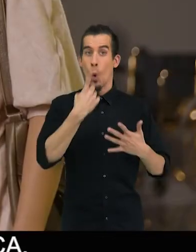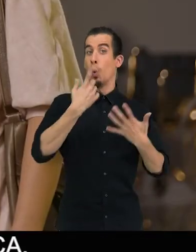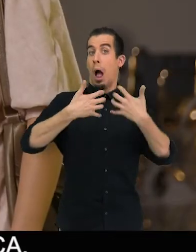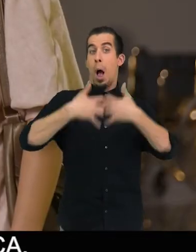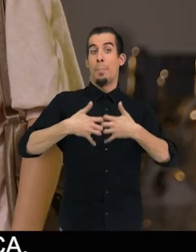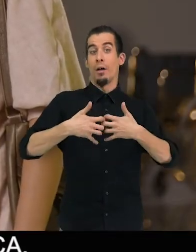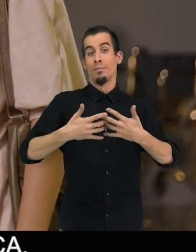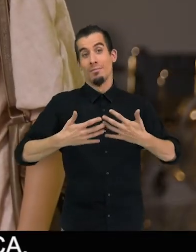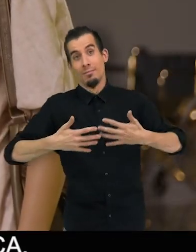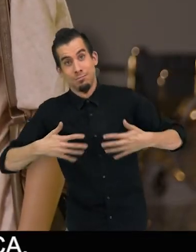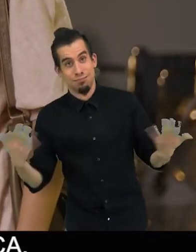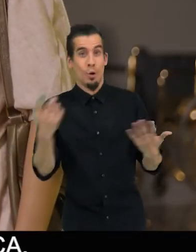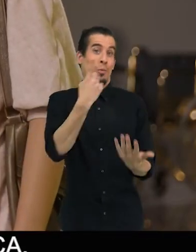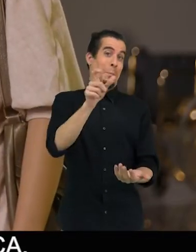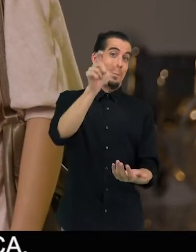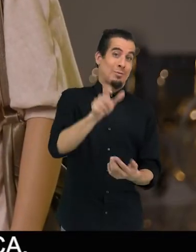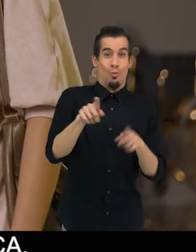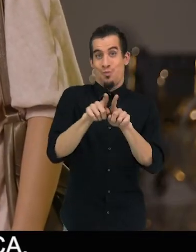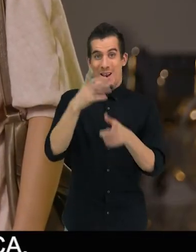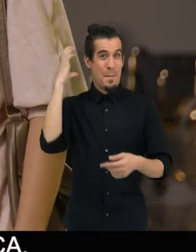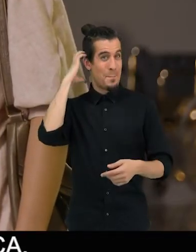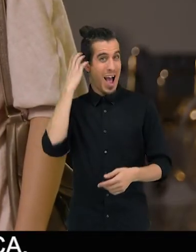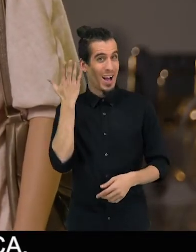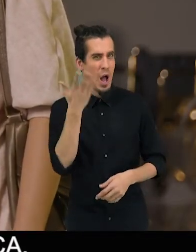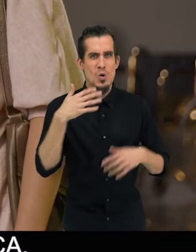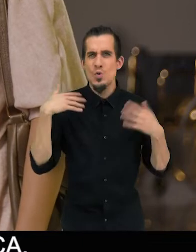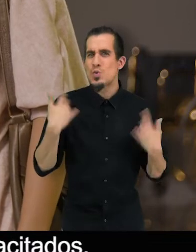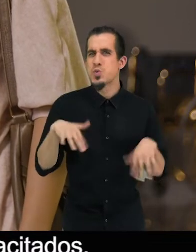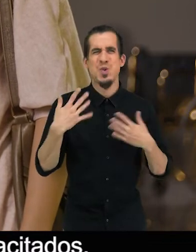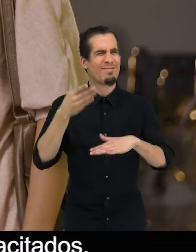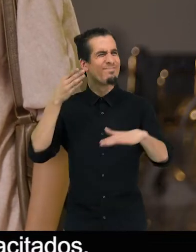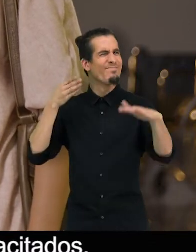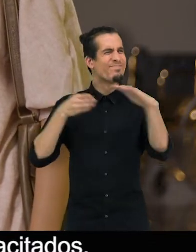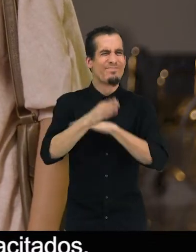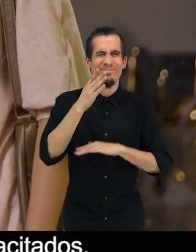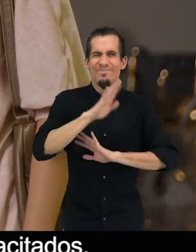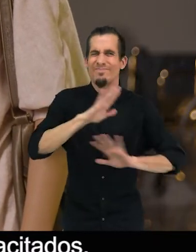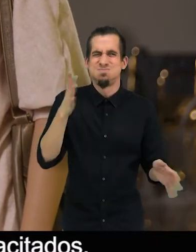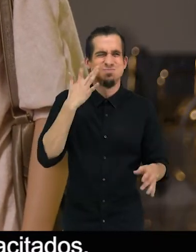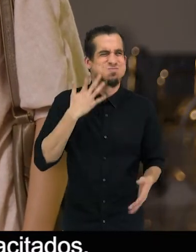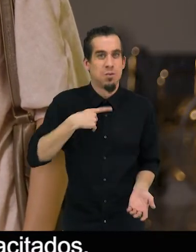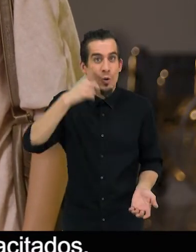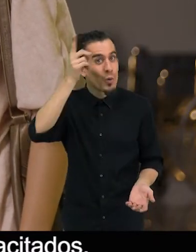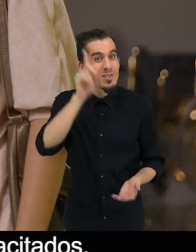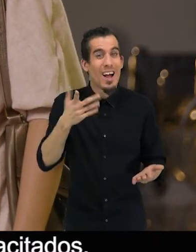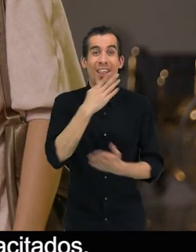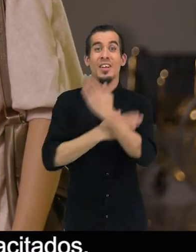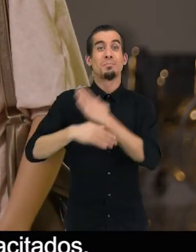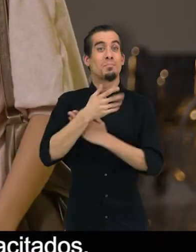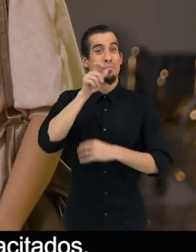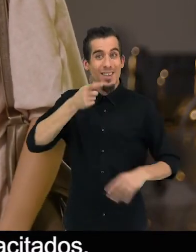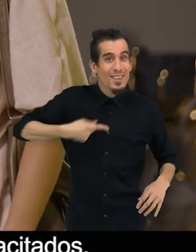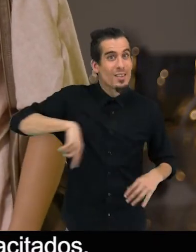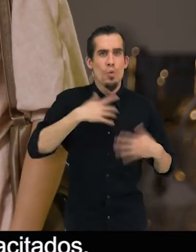No sabía que un aparato, bueno, una persona como PACA podía ser tan accesible